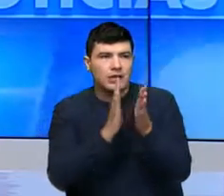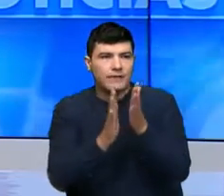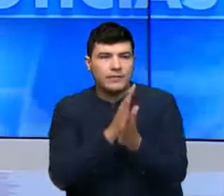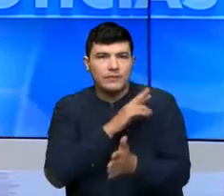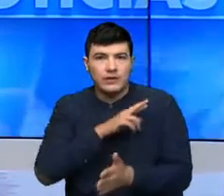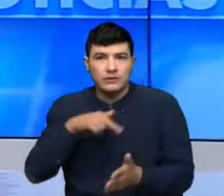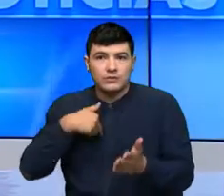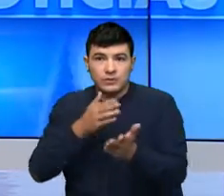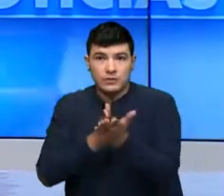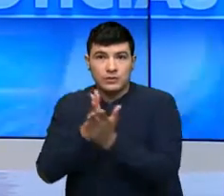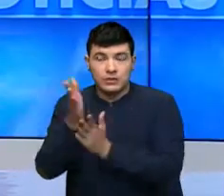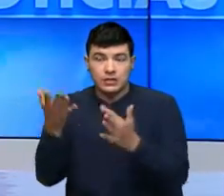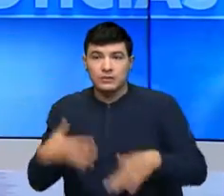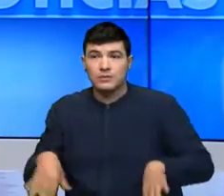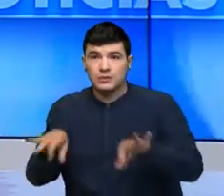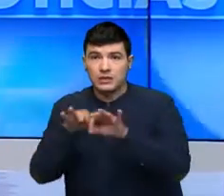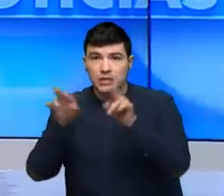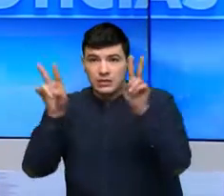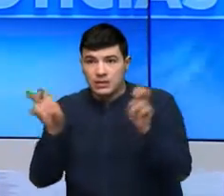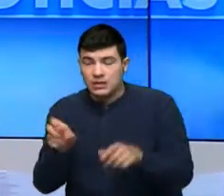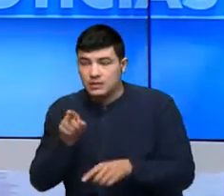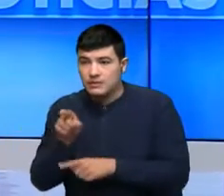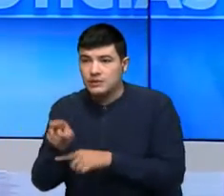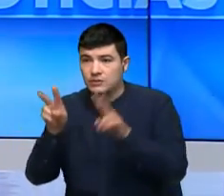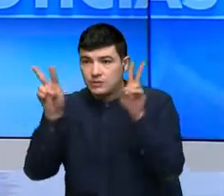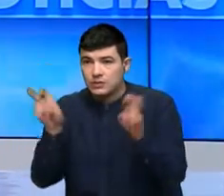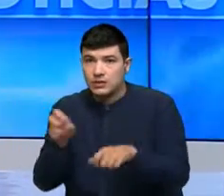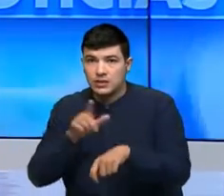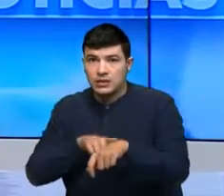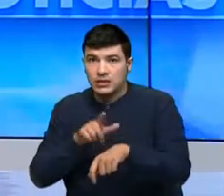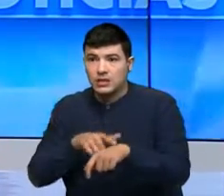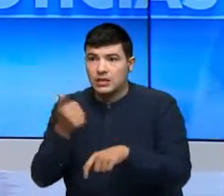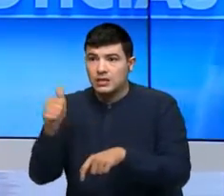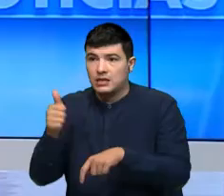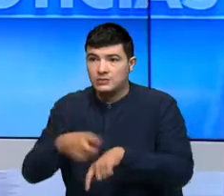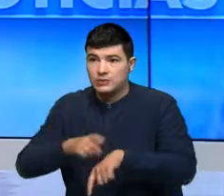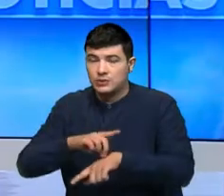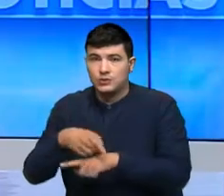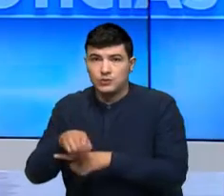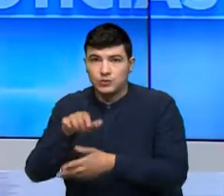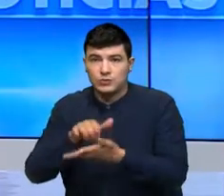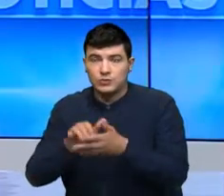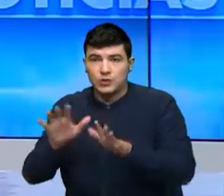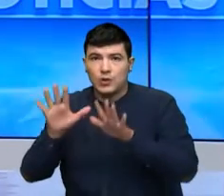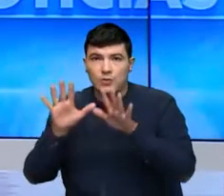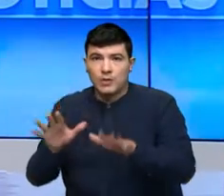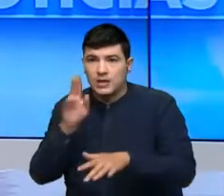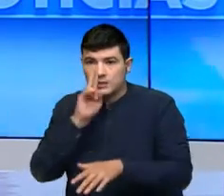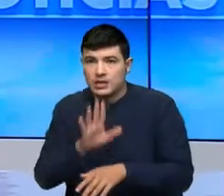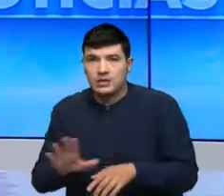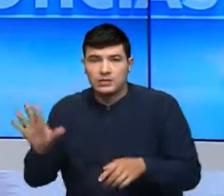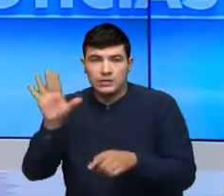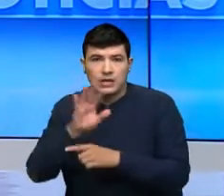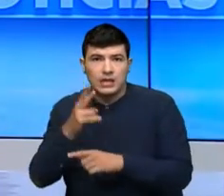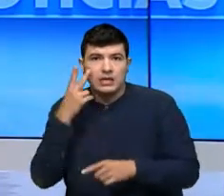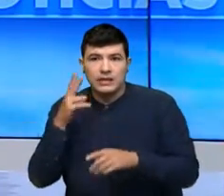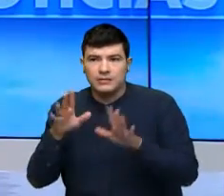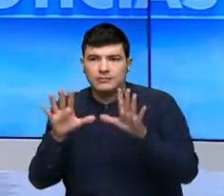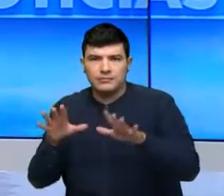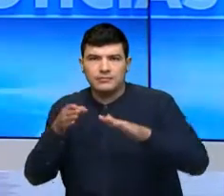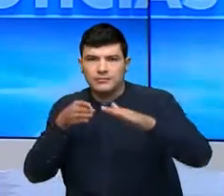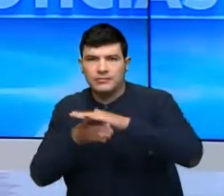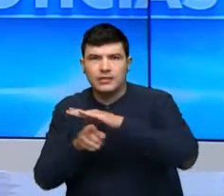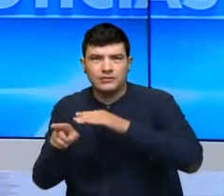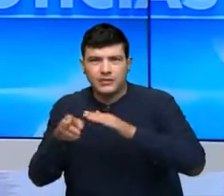Y seguimos con esta importante temática y por tiempos de 10 minutos, los manifestantes del paro nacional bloquearon el paso vehicular hacia la entrada